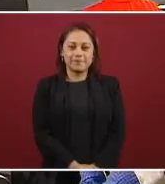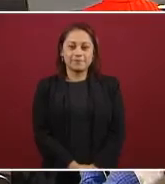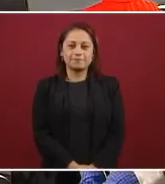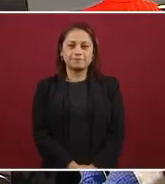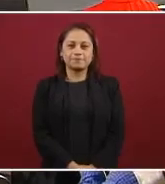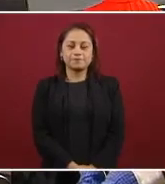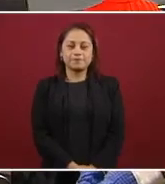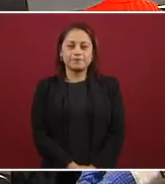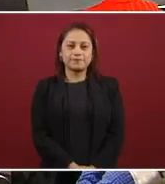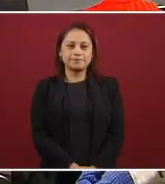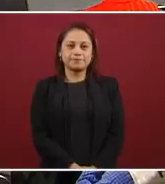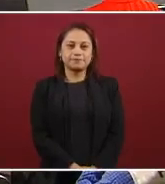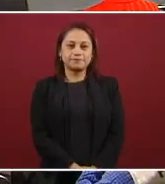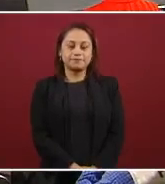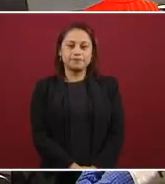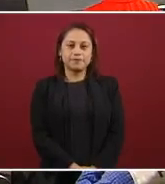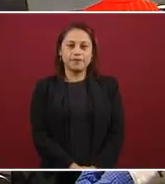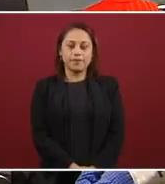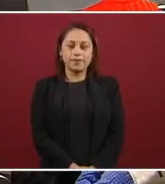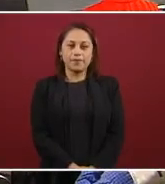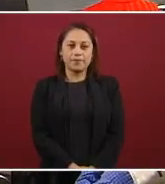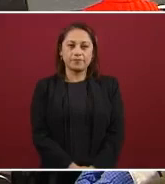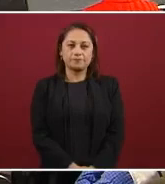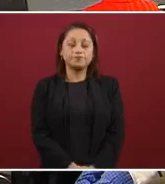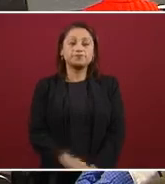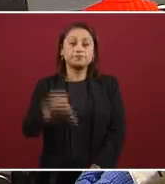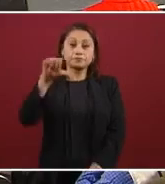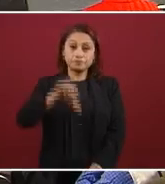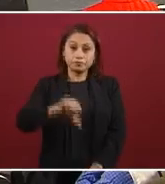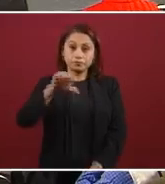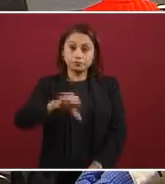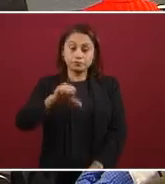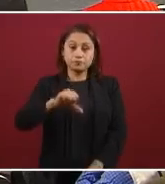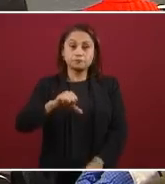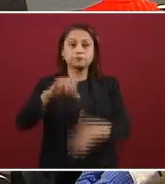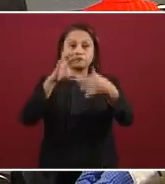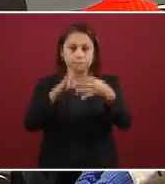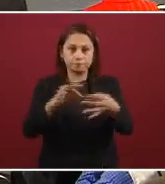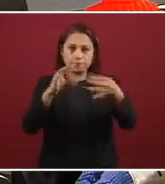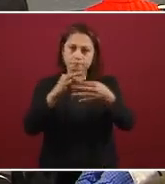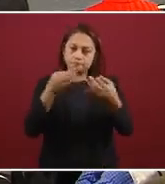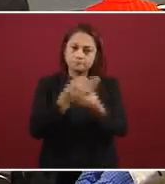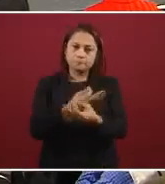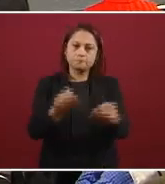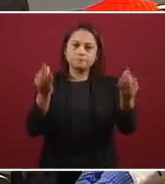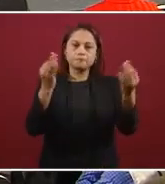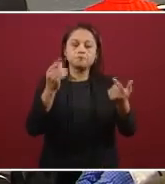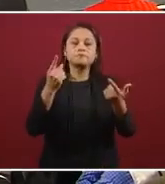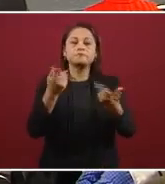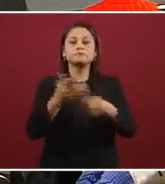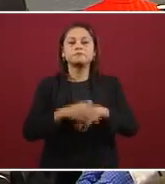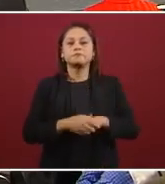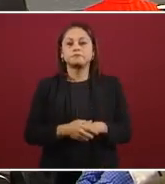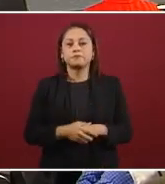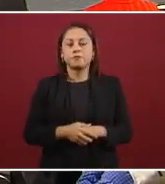Bueno, pues hoy vamos a informar sobre la campaña